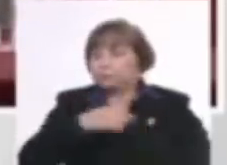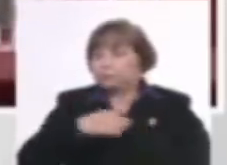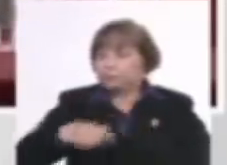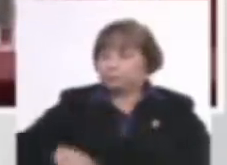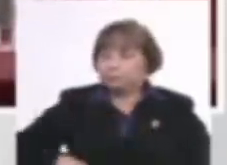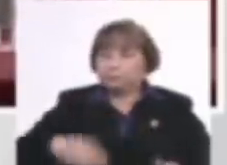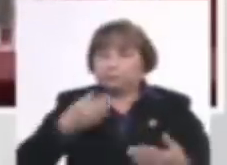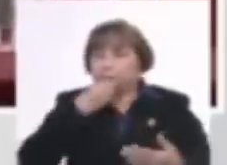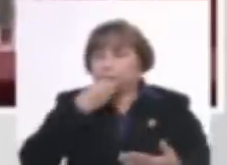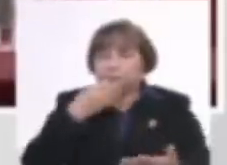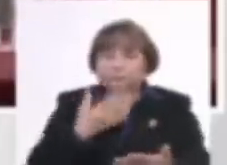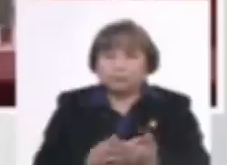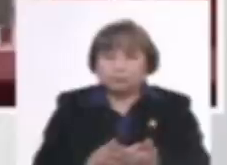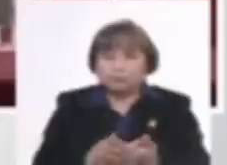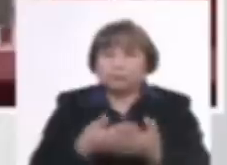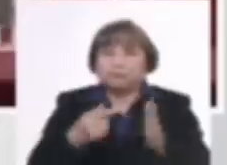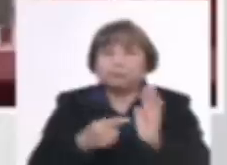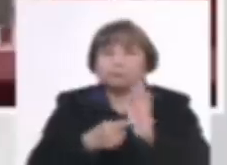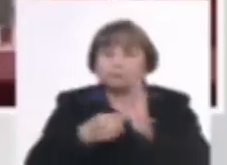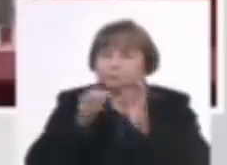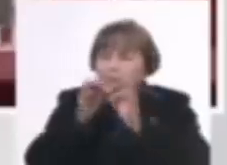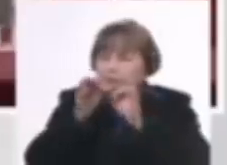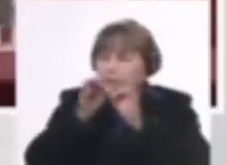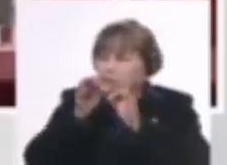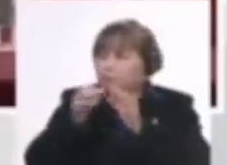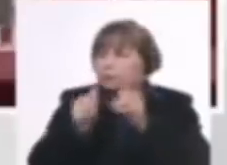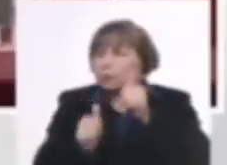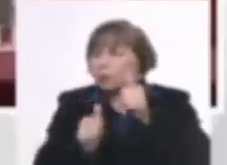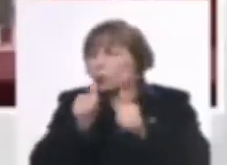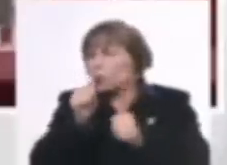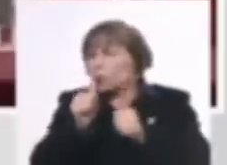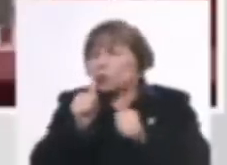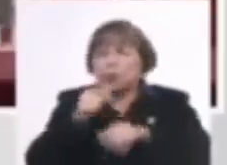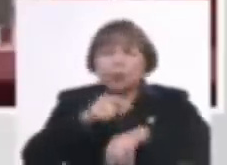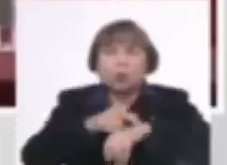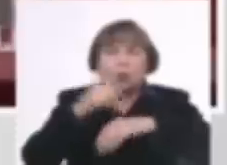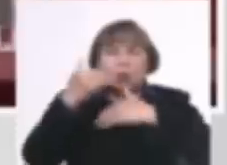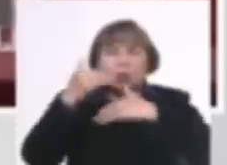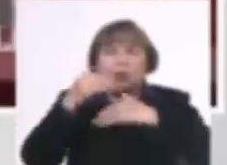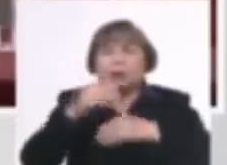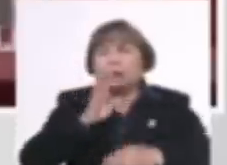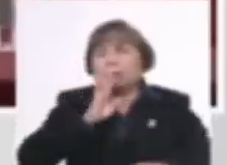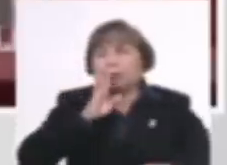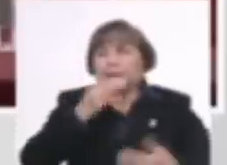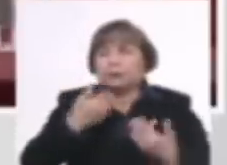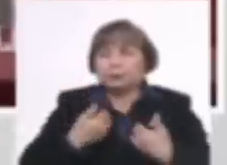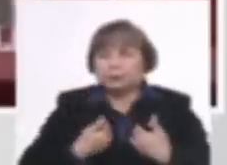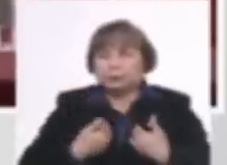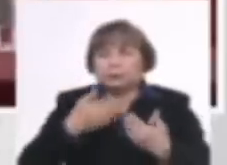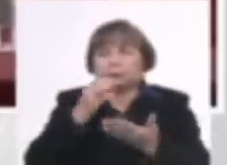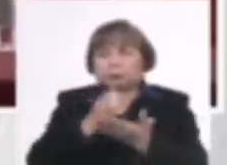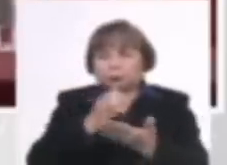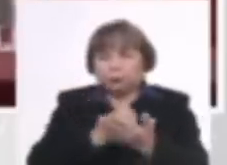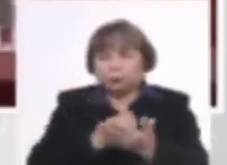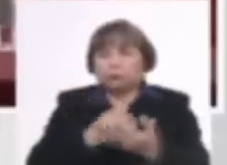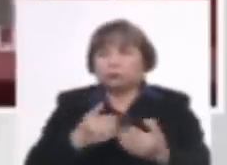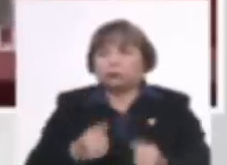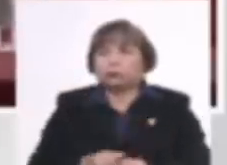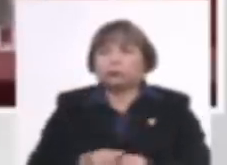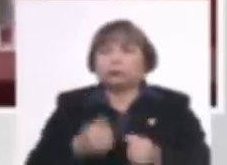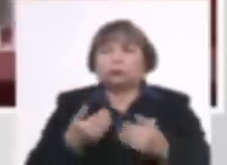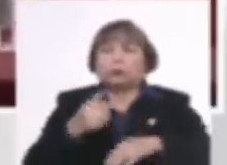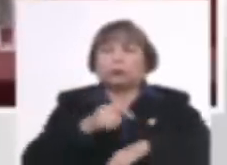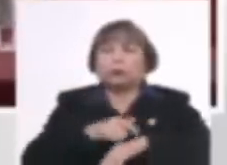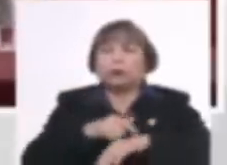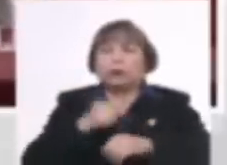presidente, sería bueno que ella nos precise cuáles eran esos horarios verbales que tenía, o sea, del contrato, cuál